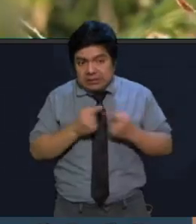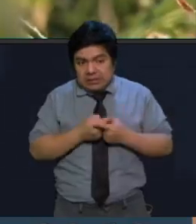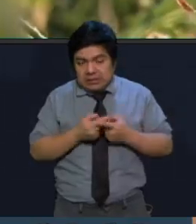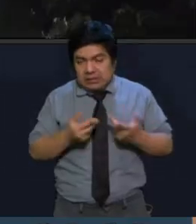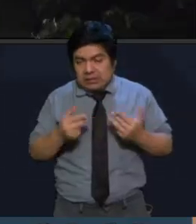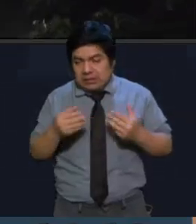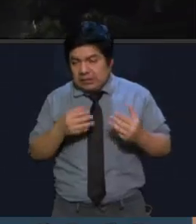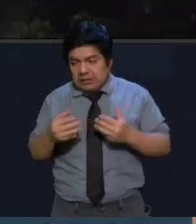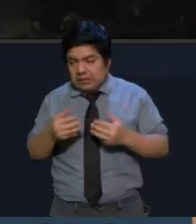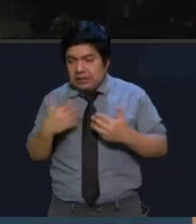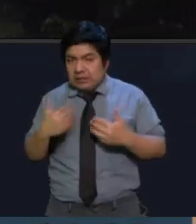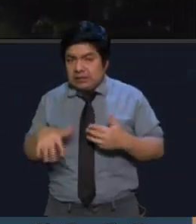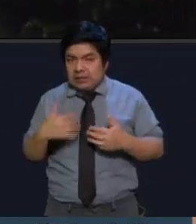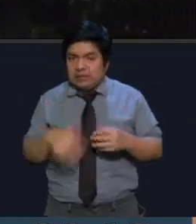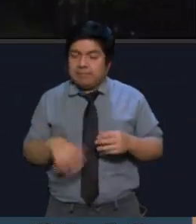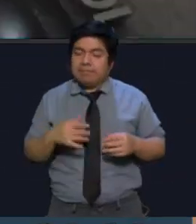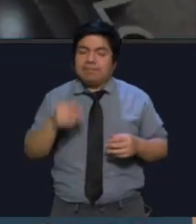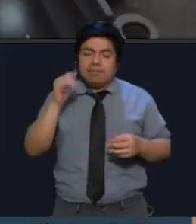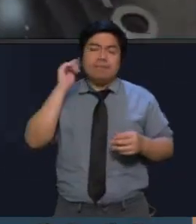tenemos peros.